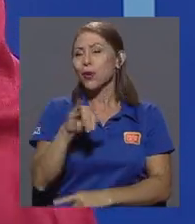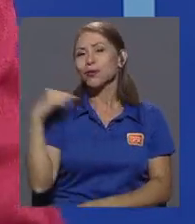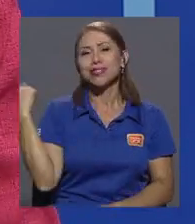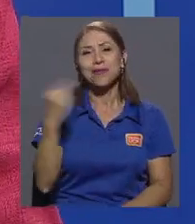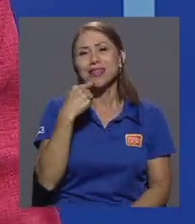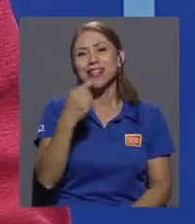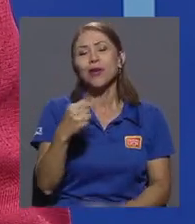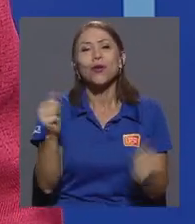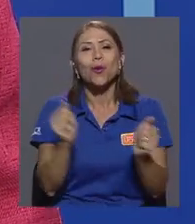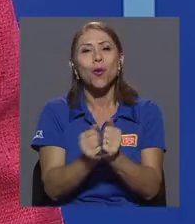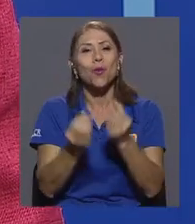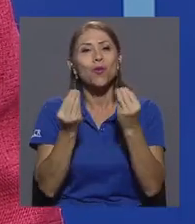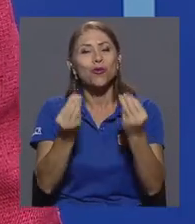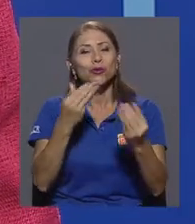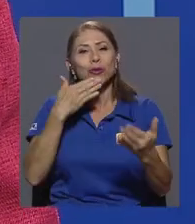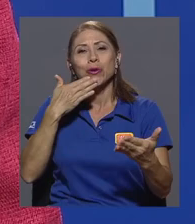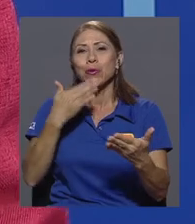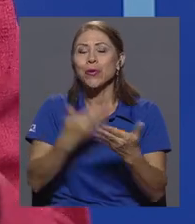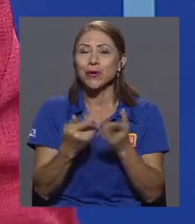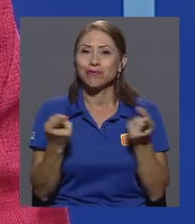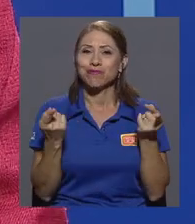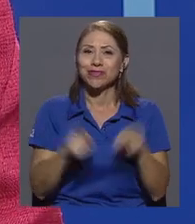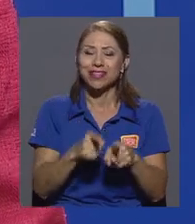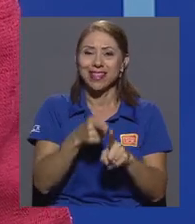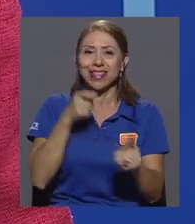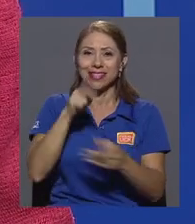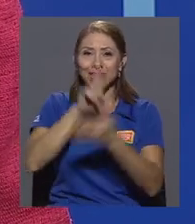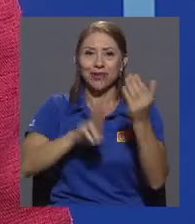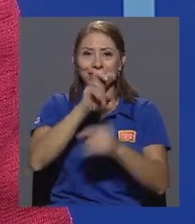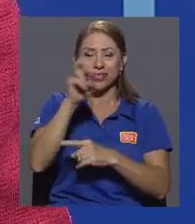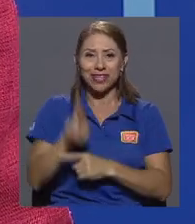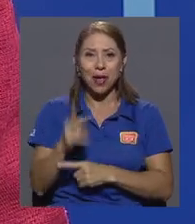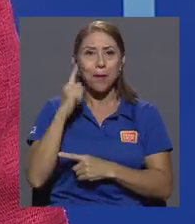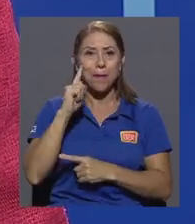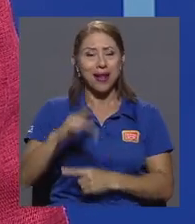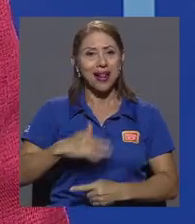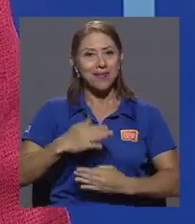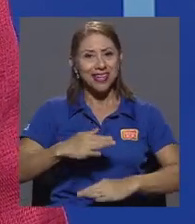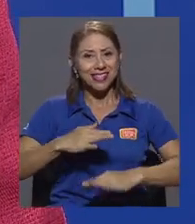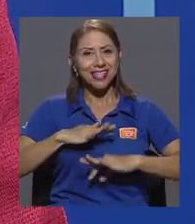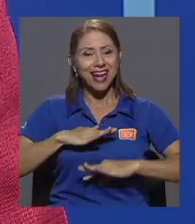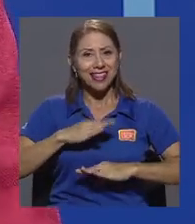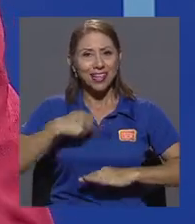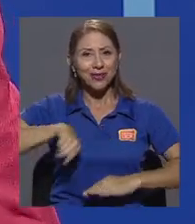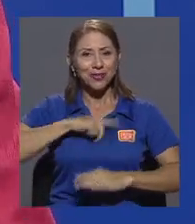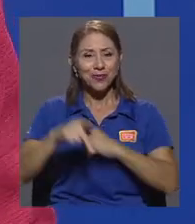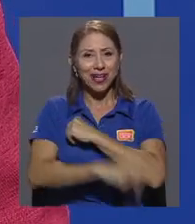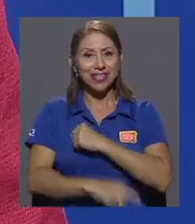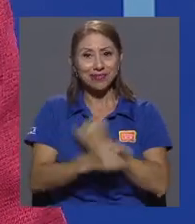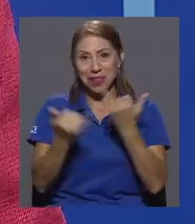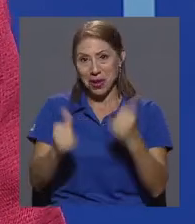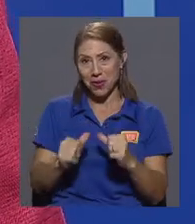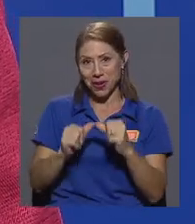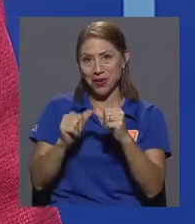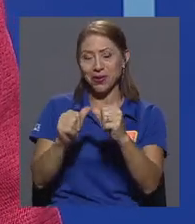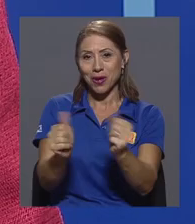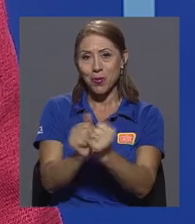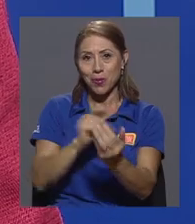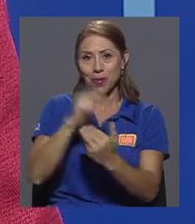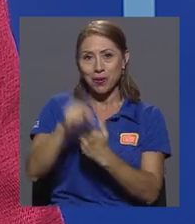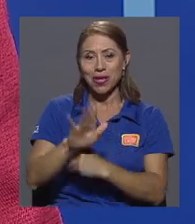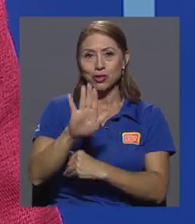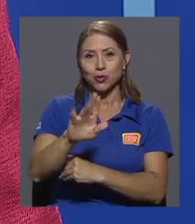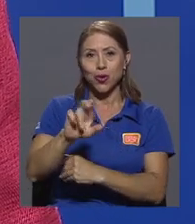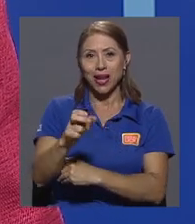con mucho de lo bueno que se genera desde la universidad de costa rica para el bienestar de nuestro país los dejo en compañía de la programación